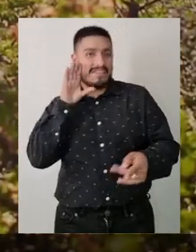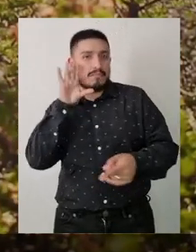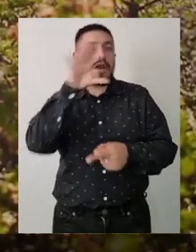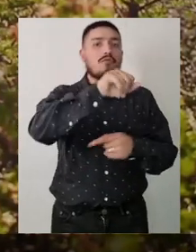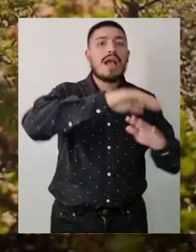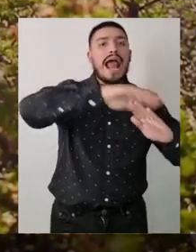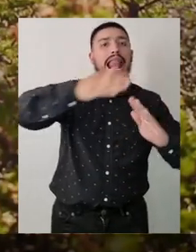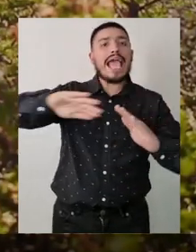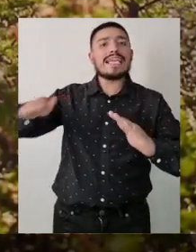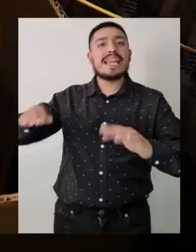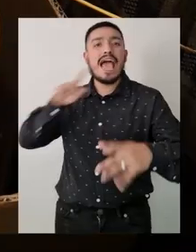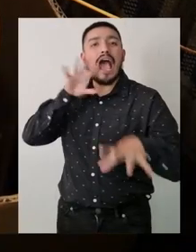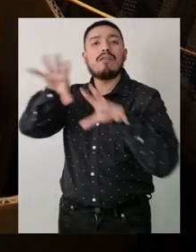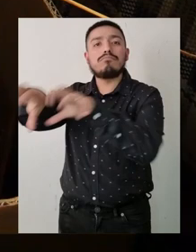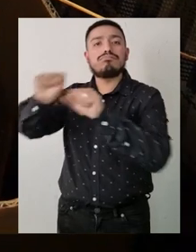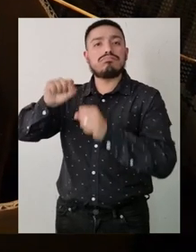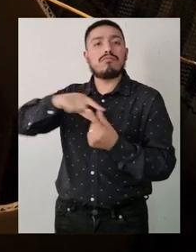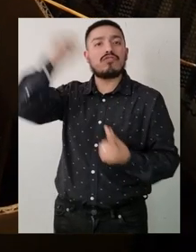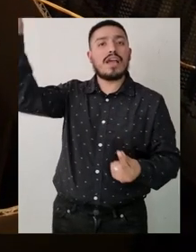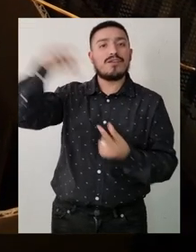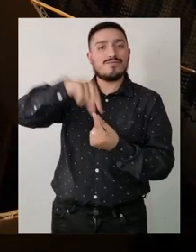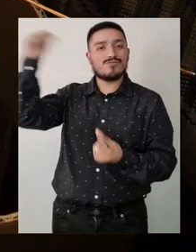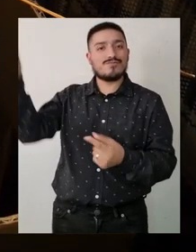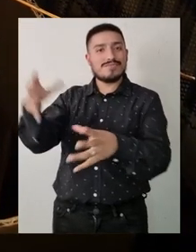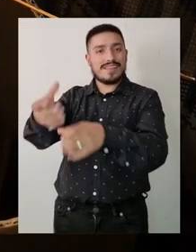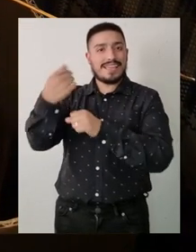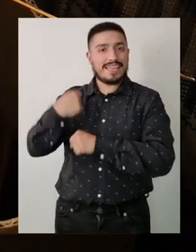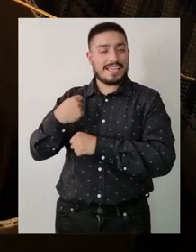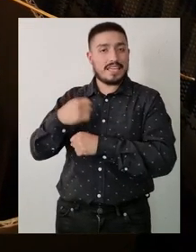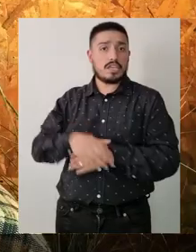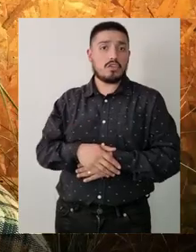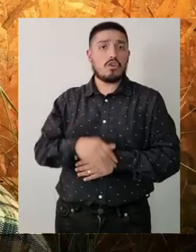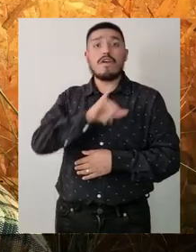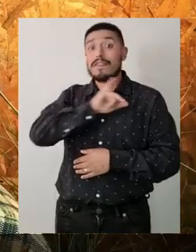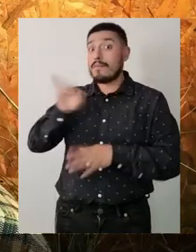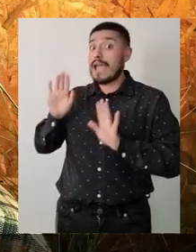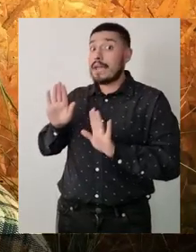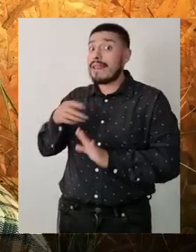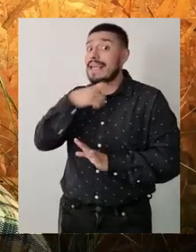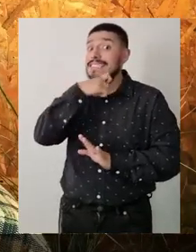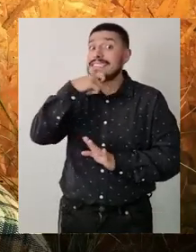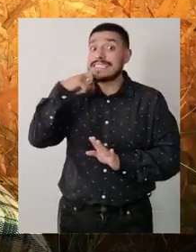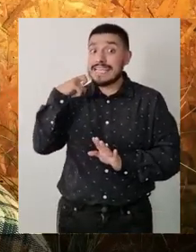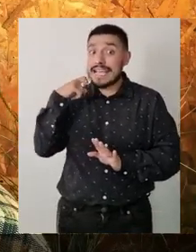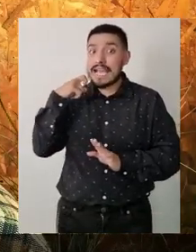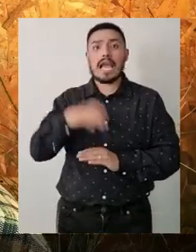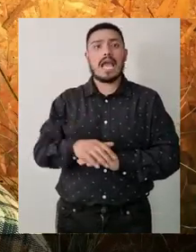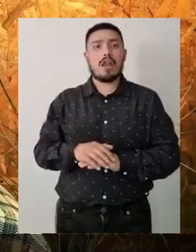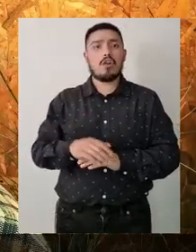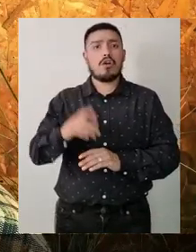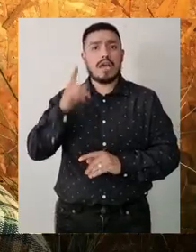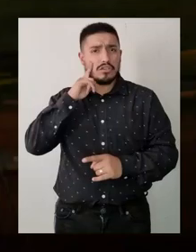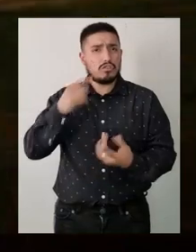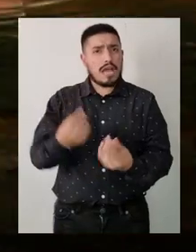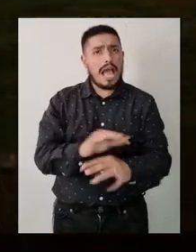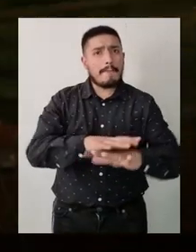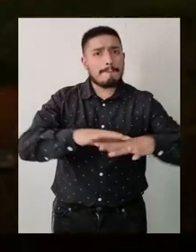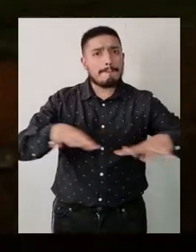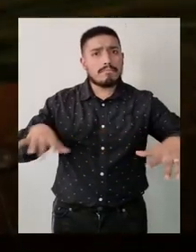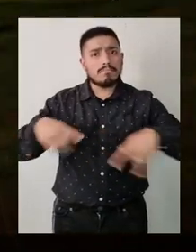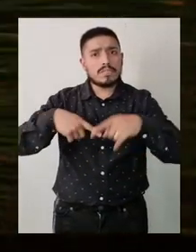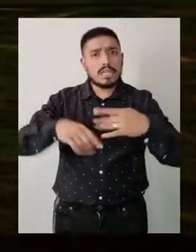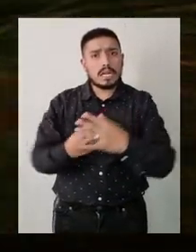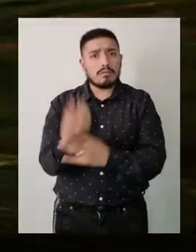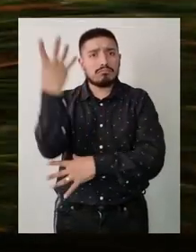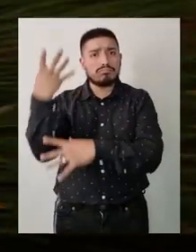a sacar junquillas. Y esto después hay que secarlo. Esto sale en la turba. Y